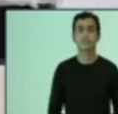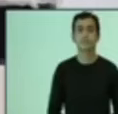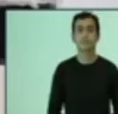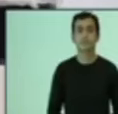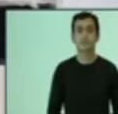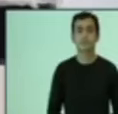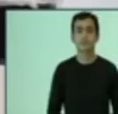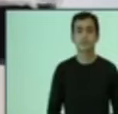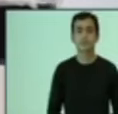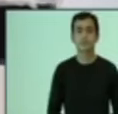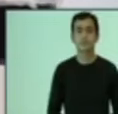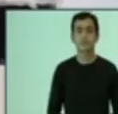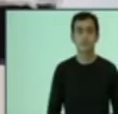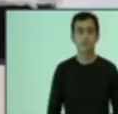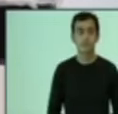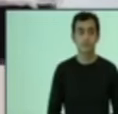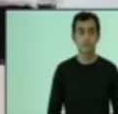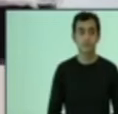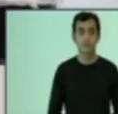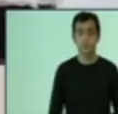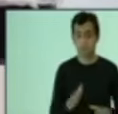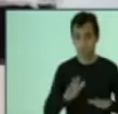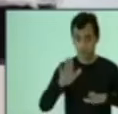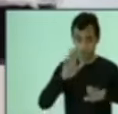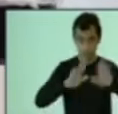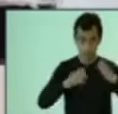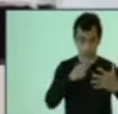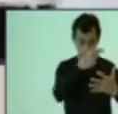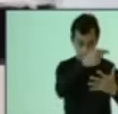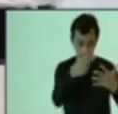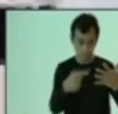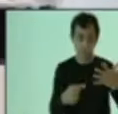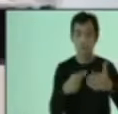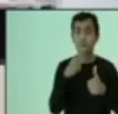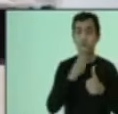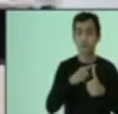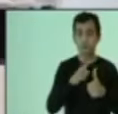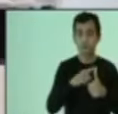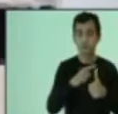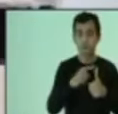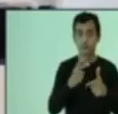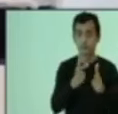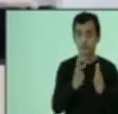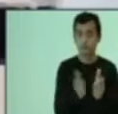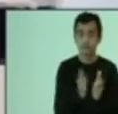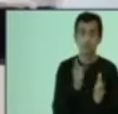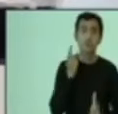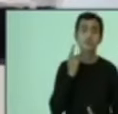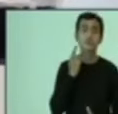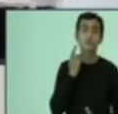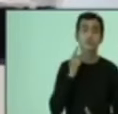Bueno, entonces, de acuerdo, como levantaron la mano, es el turno de la abanderada